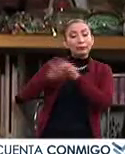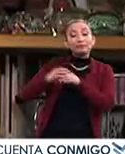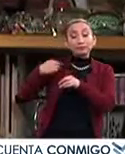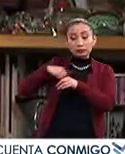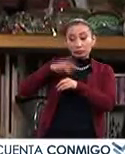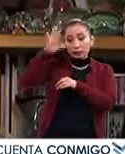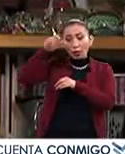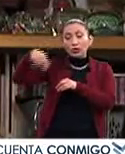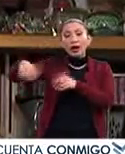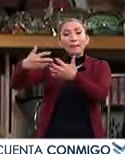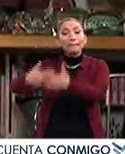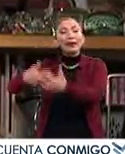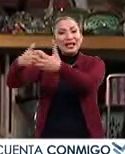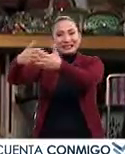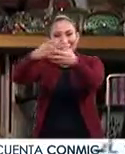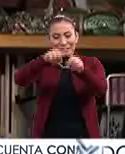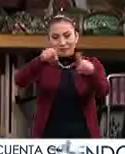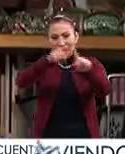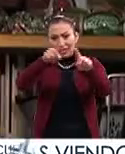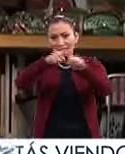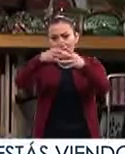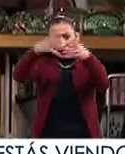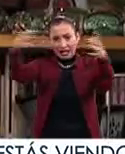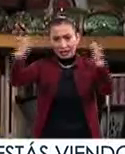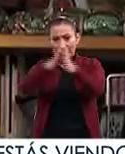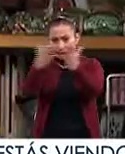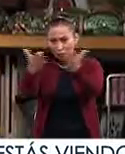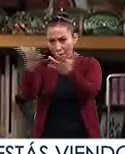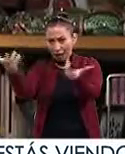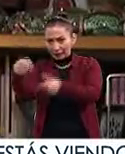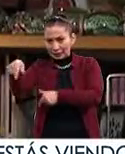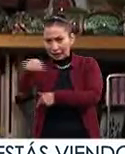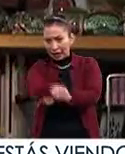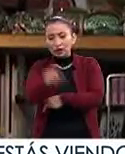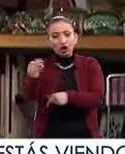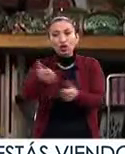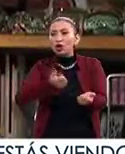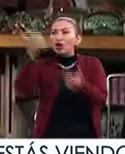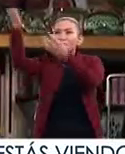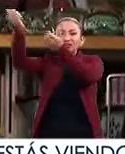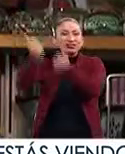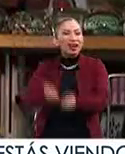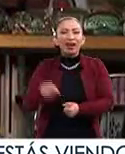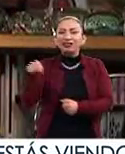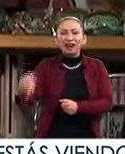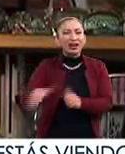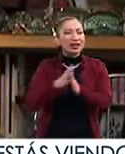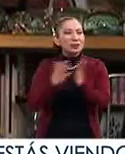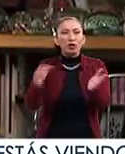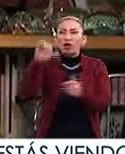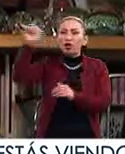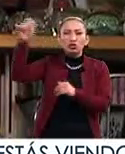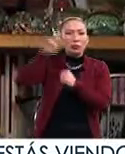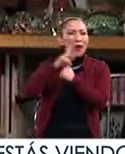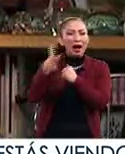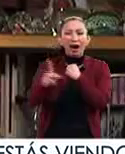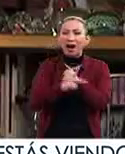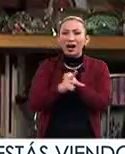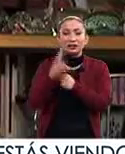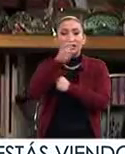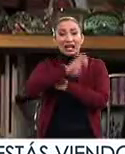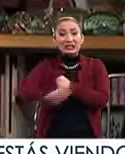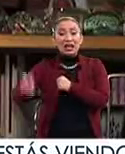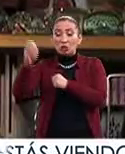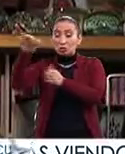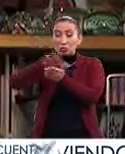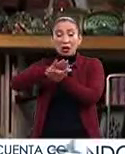Vamos a pactar con la industria editorial de las grandes empresas que no exporten en ediciones, en números de